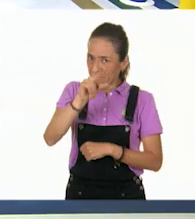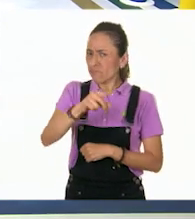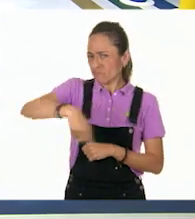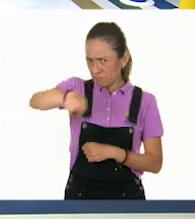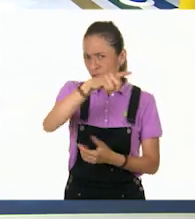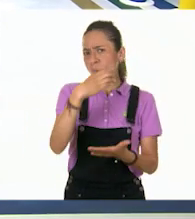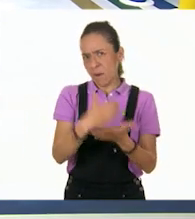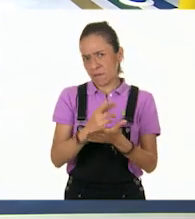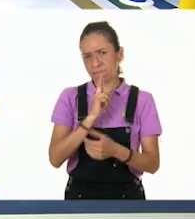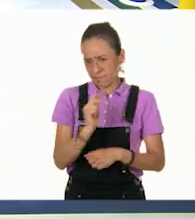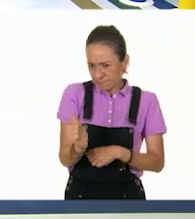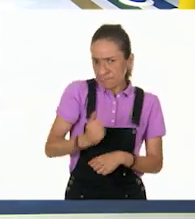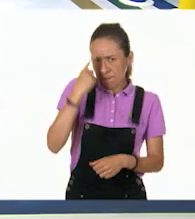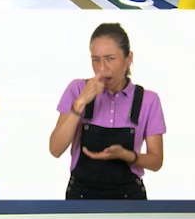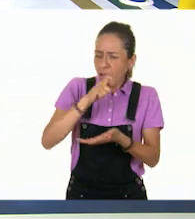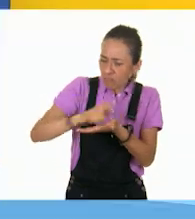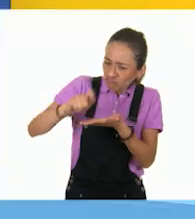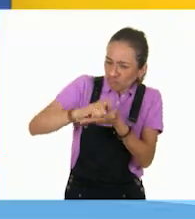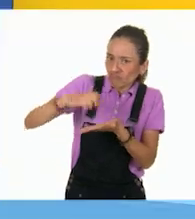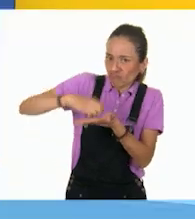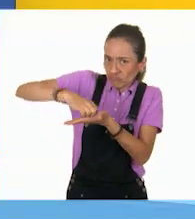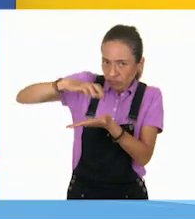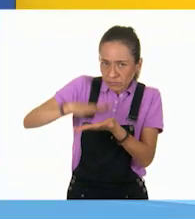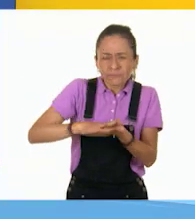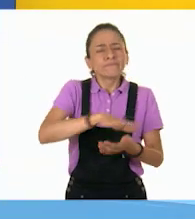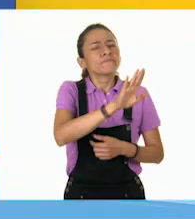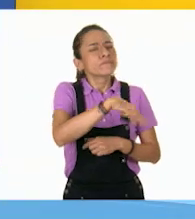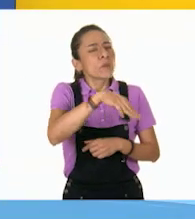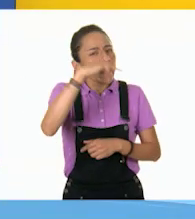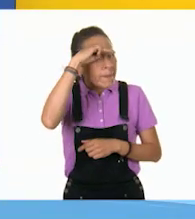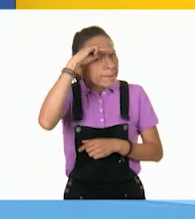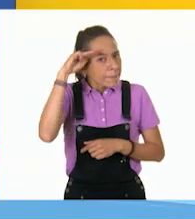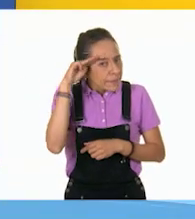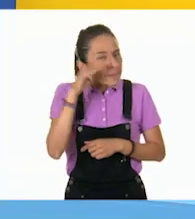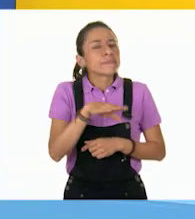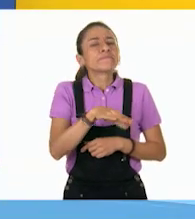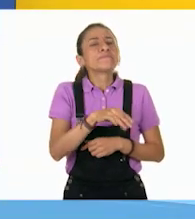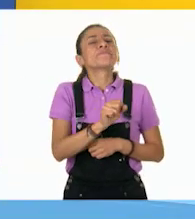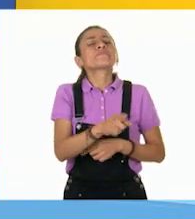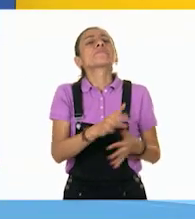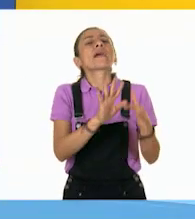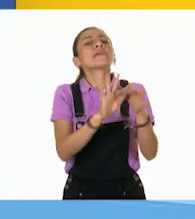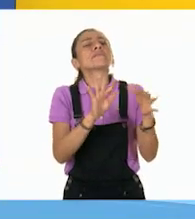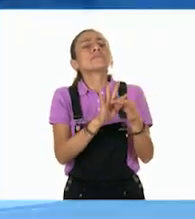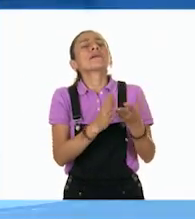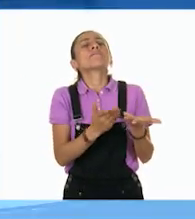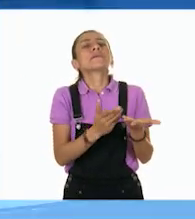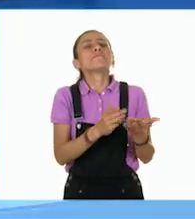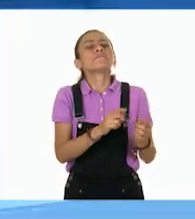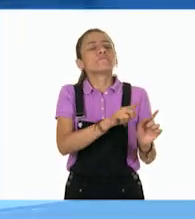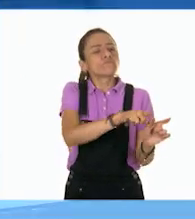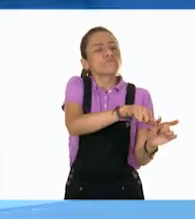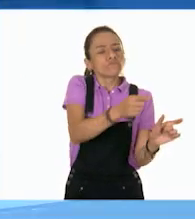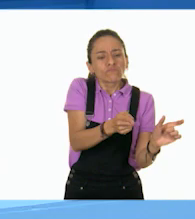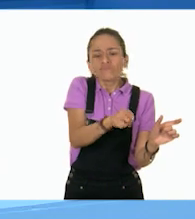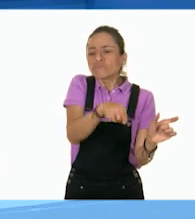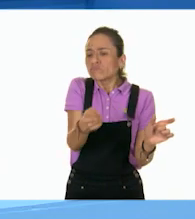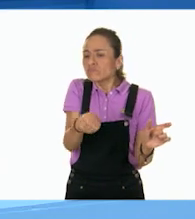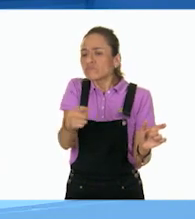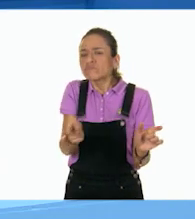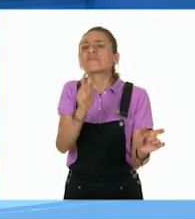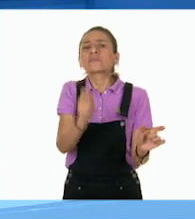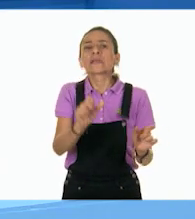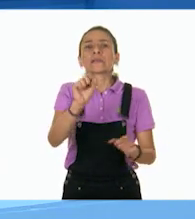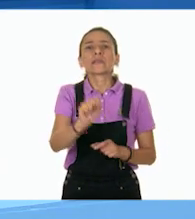libreta. María, indícanos que nuestra sucesión es... Es la sucesión de